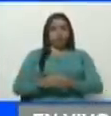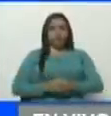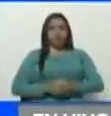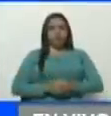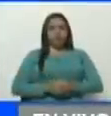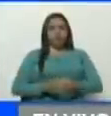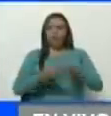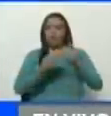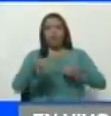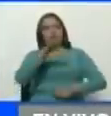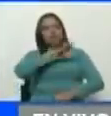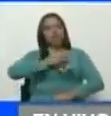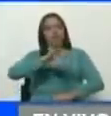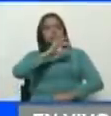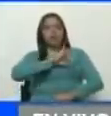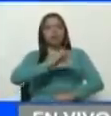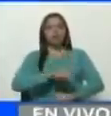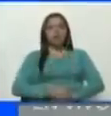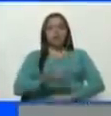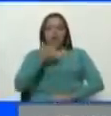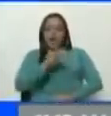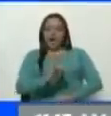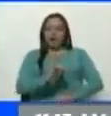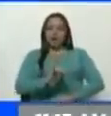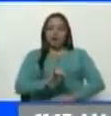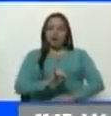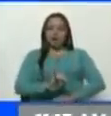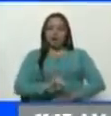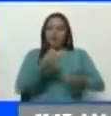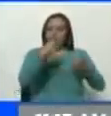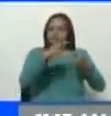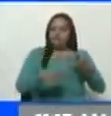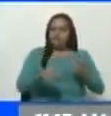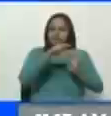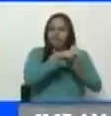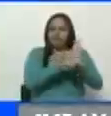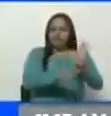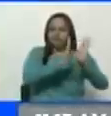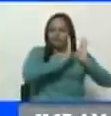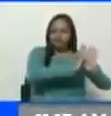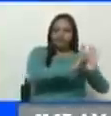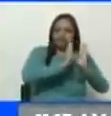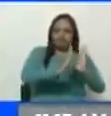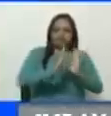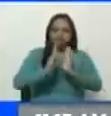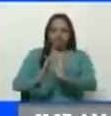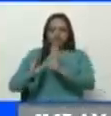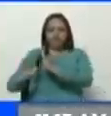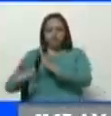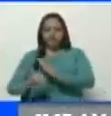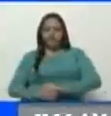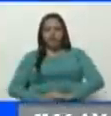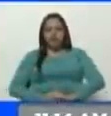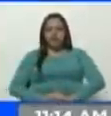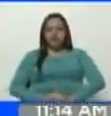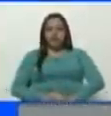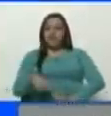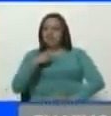toda sociedad tiene un conjunto de reglas que la organizan y definen.